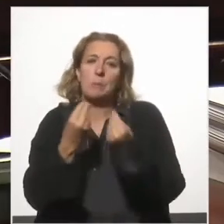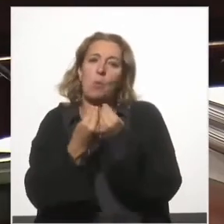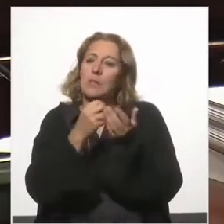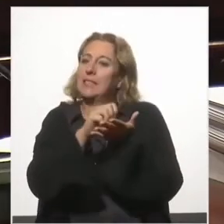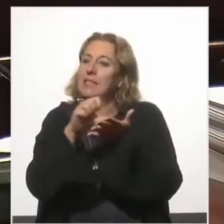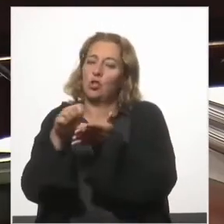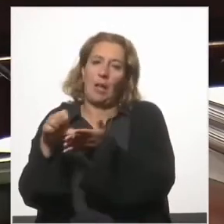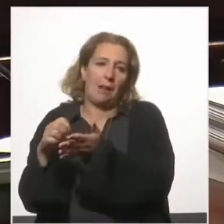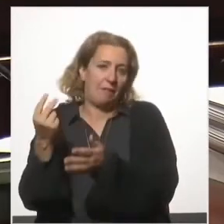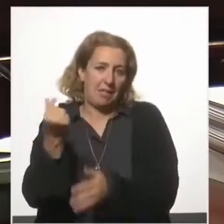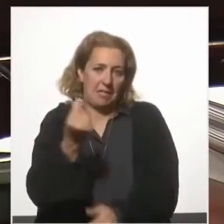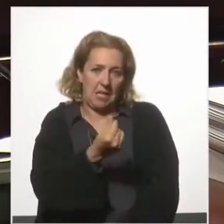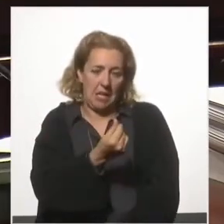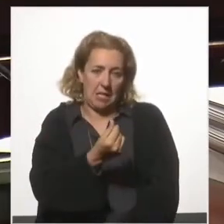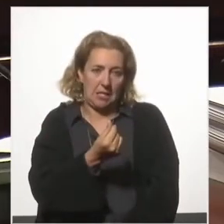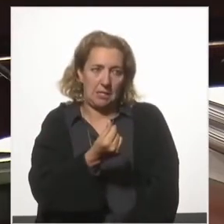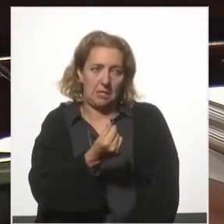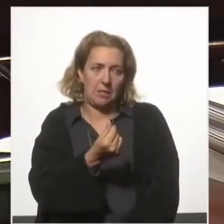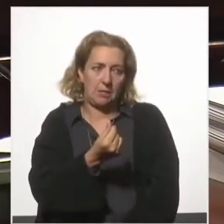financieras.